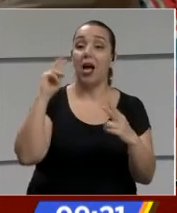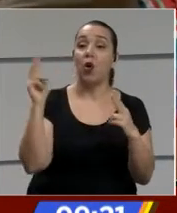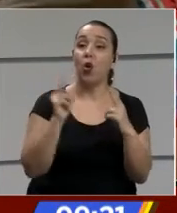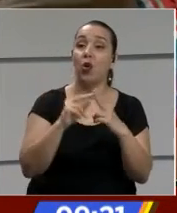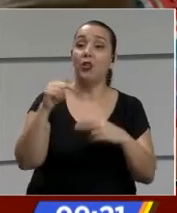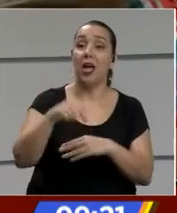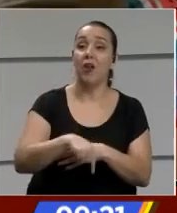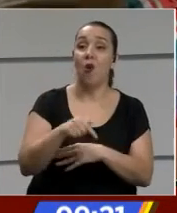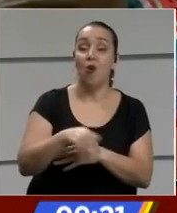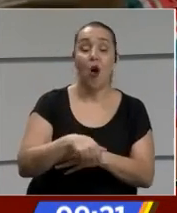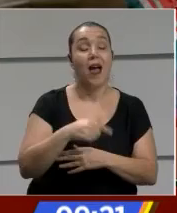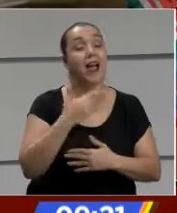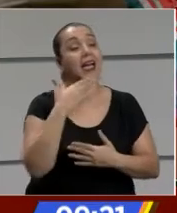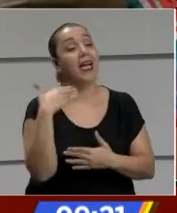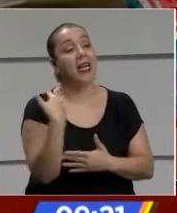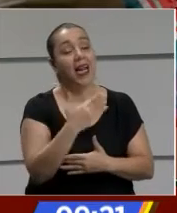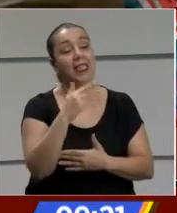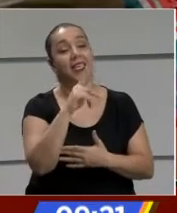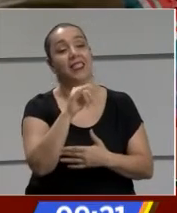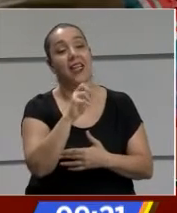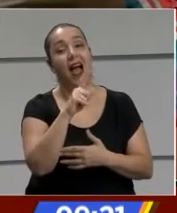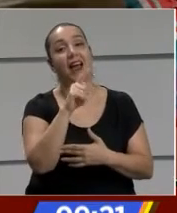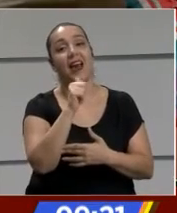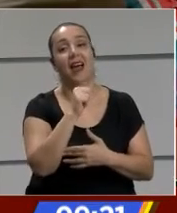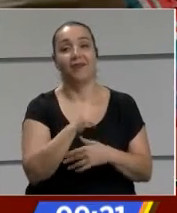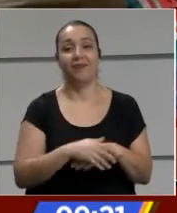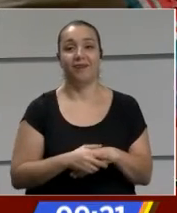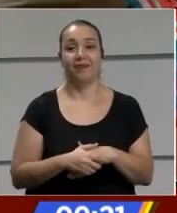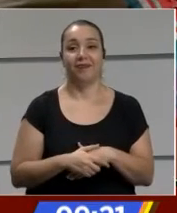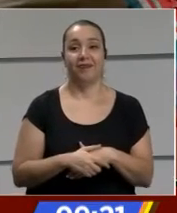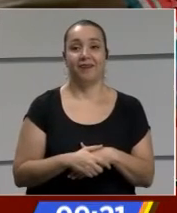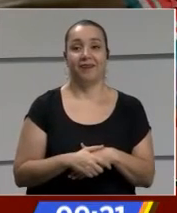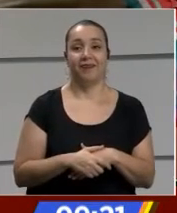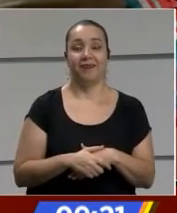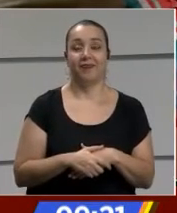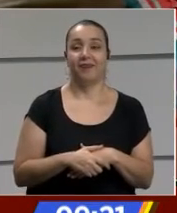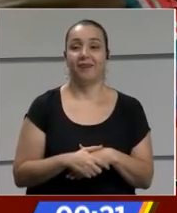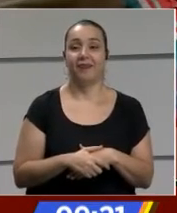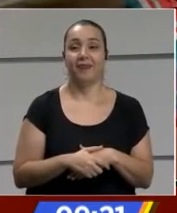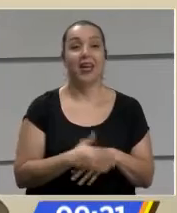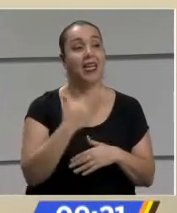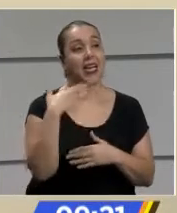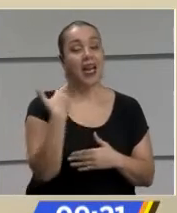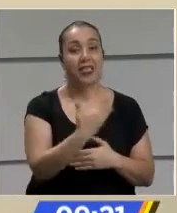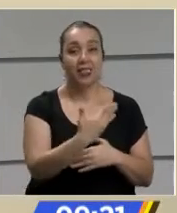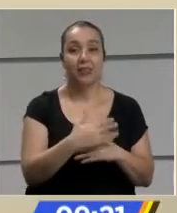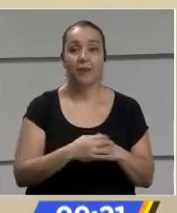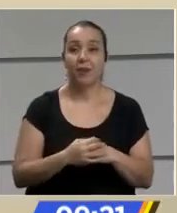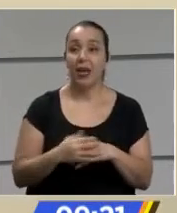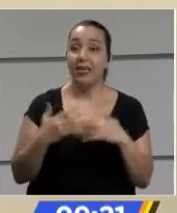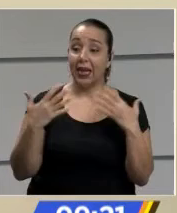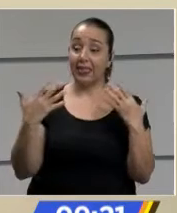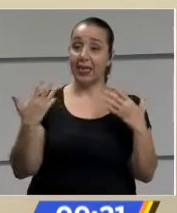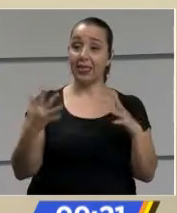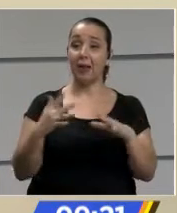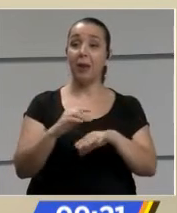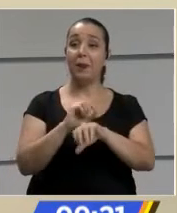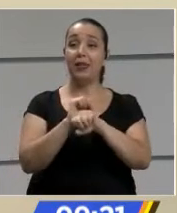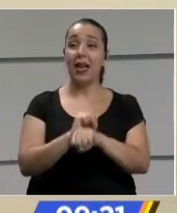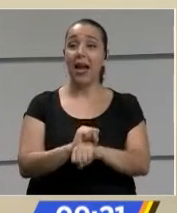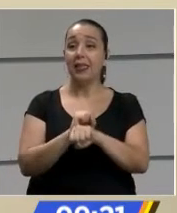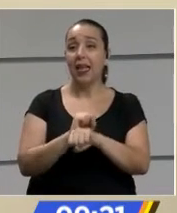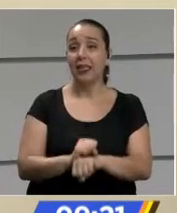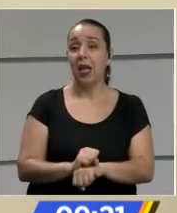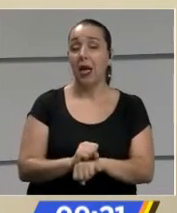Gracias, Carla. Gracias, Carlita. Muchas gracias por la llamada. Muy bien. Excelente. Gracias. Entre la